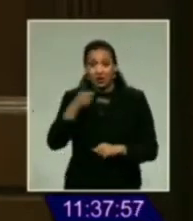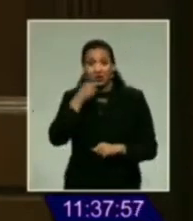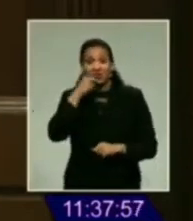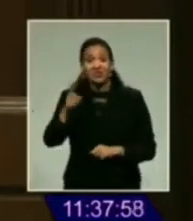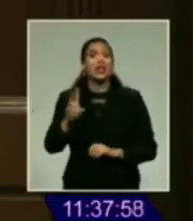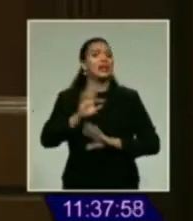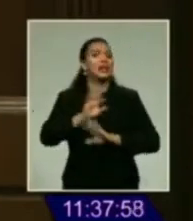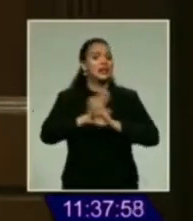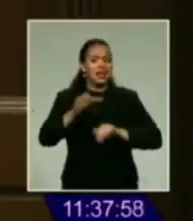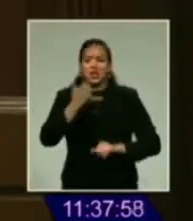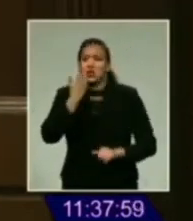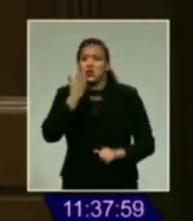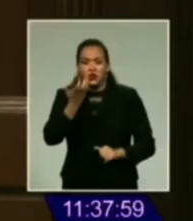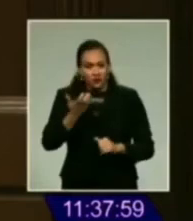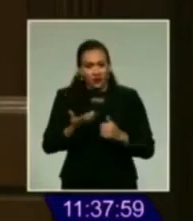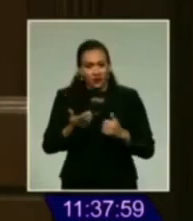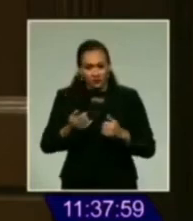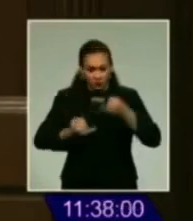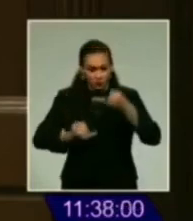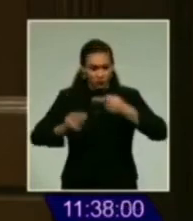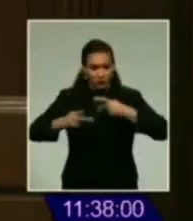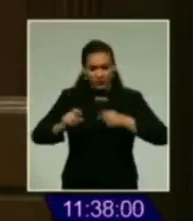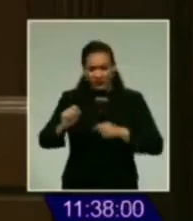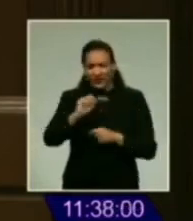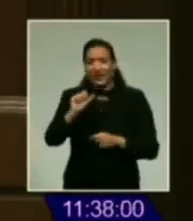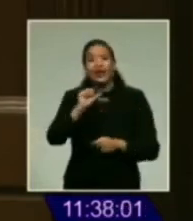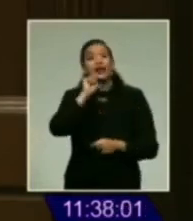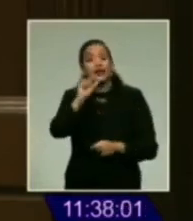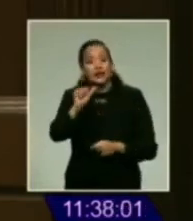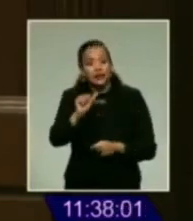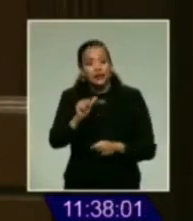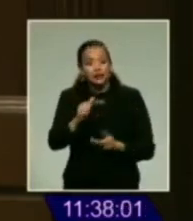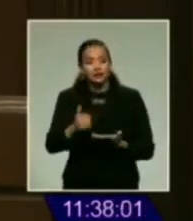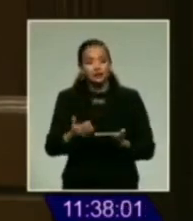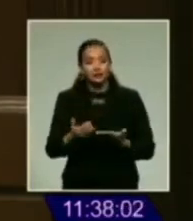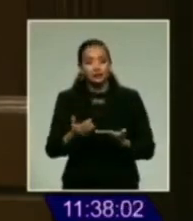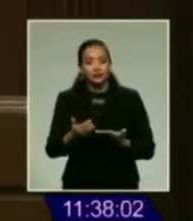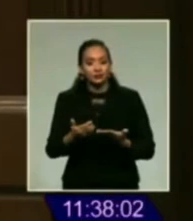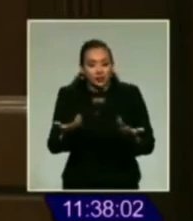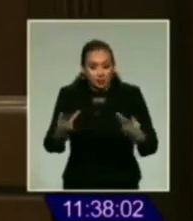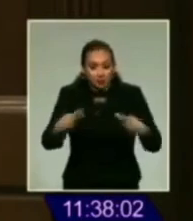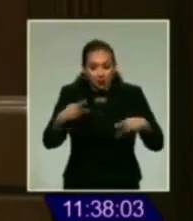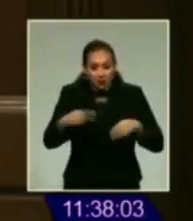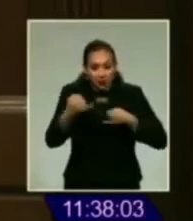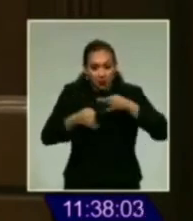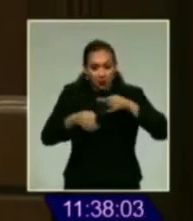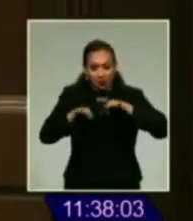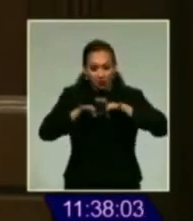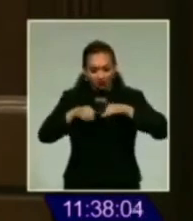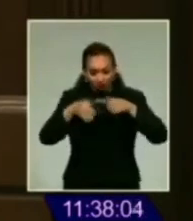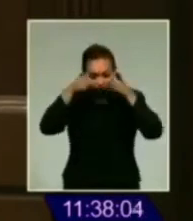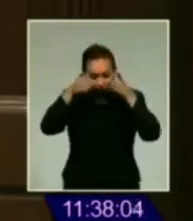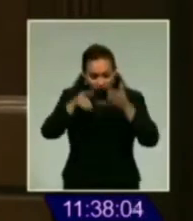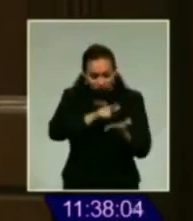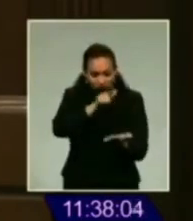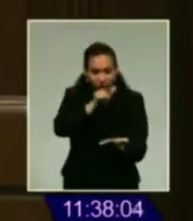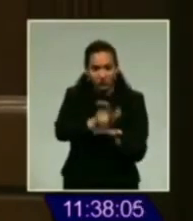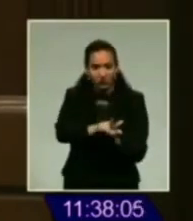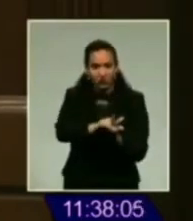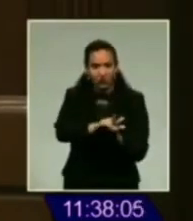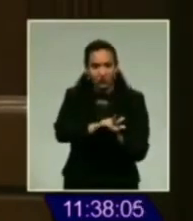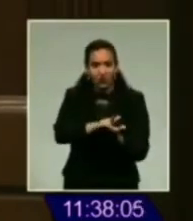la formación judicial y de defensores públicos, el fortalecimiento de la Corte como un